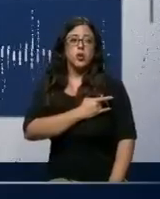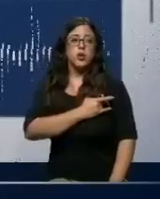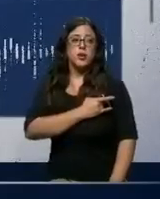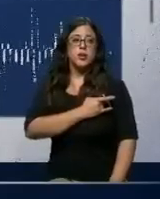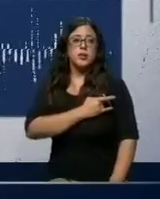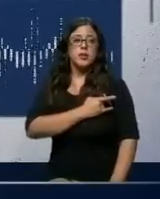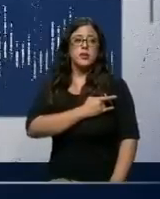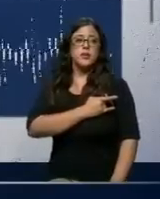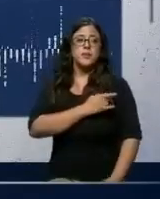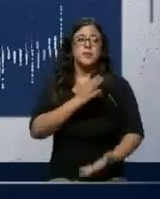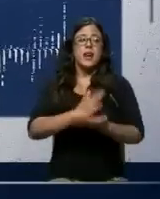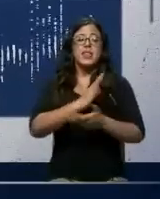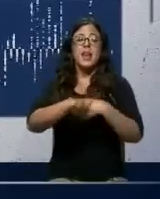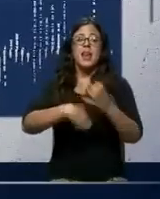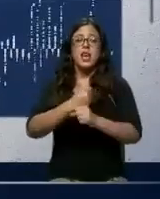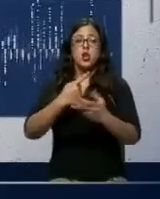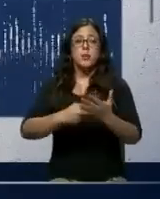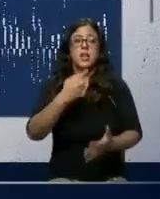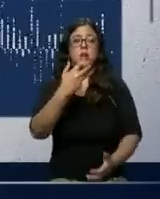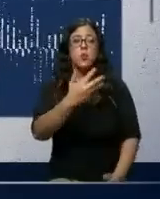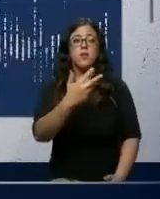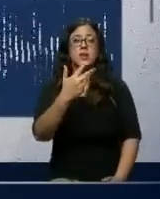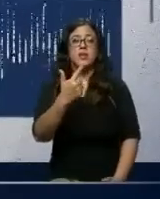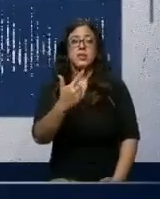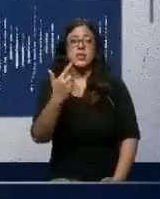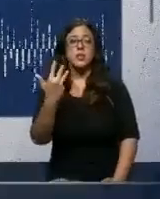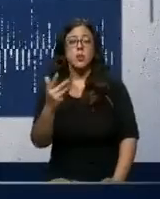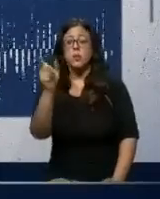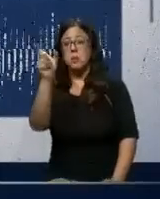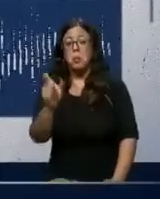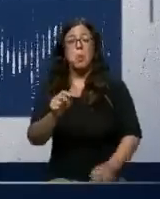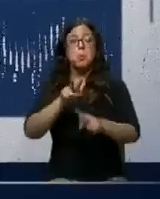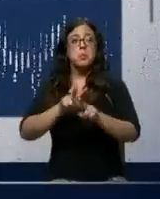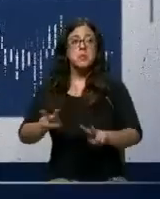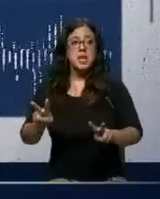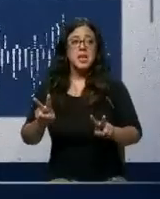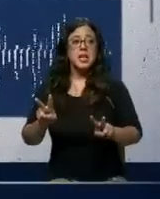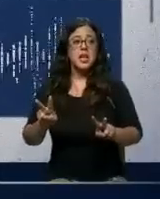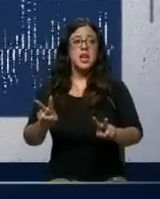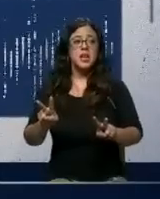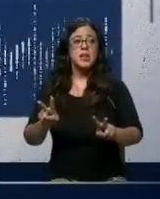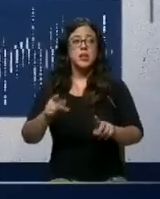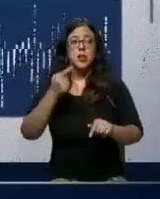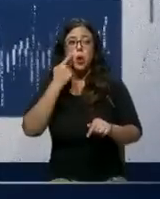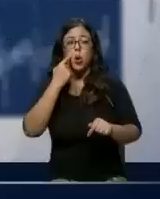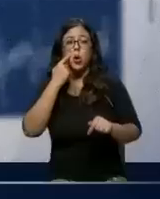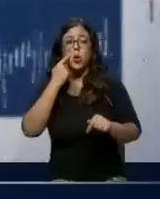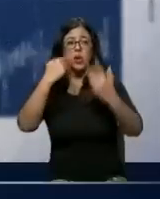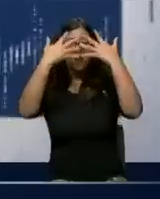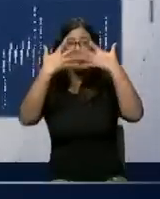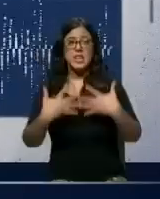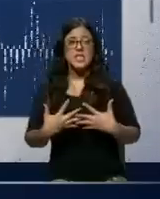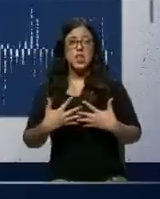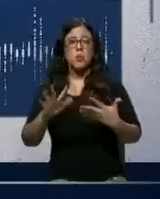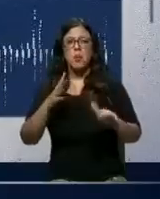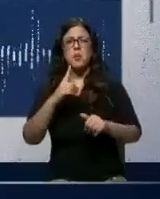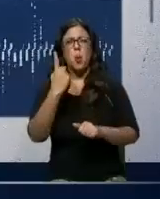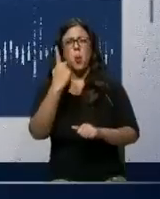hasta el año 79. Era una persona bastante tranquila. Te digo que por lo físico